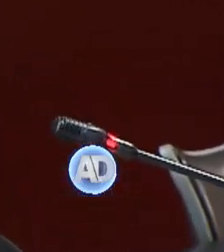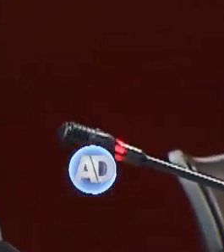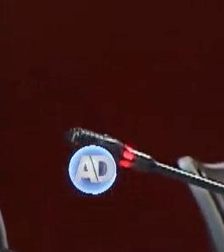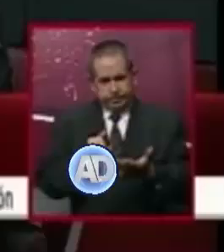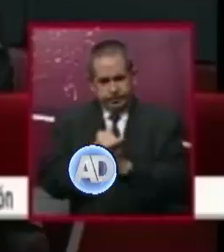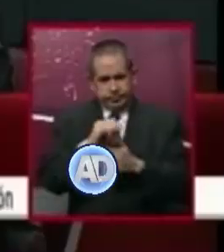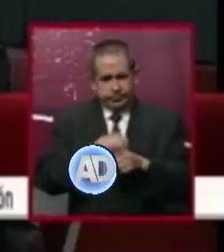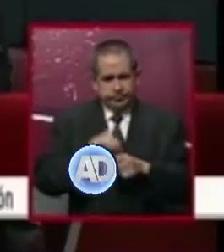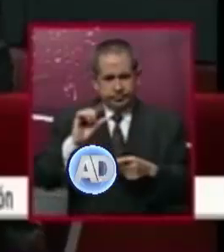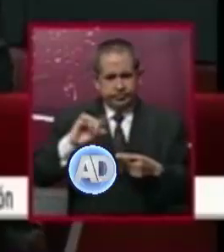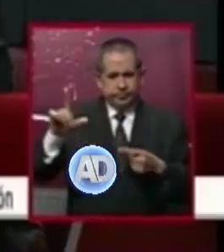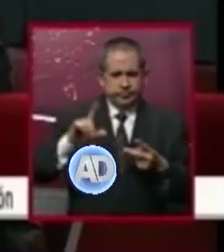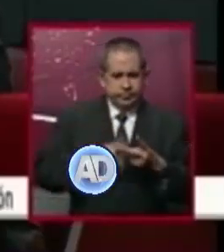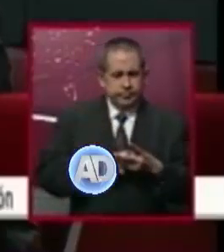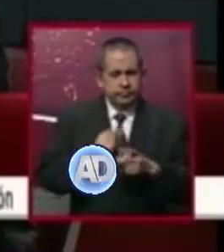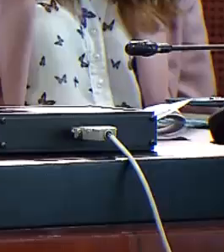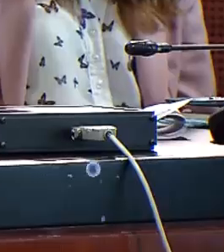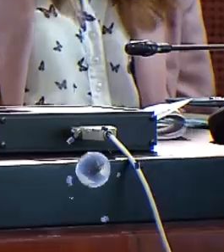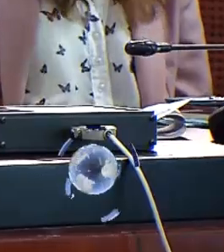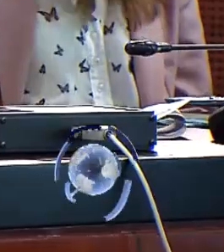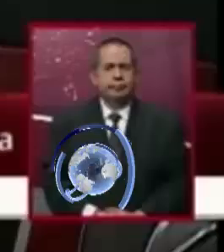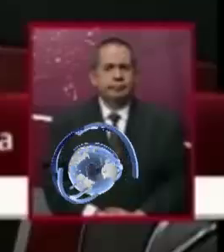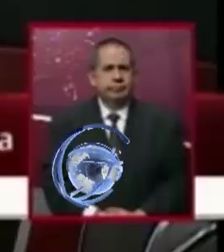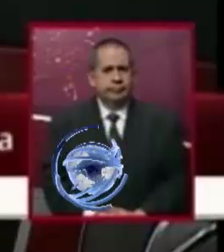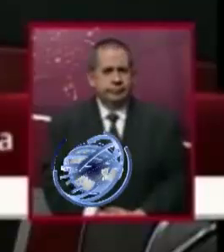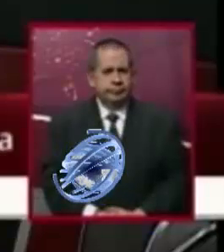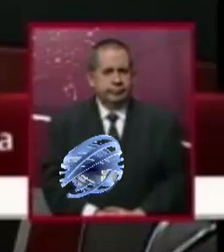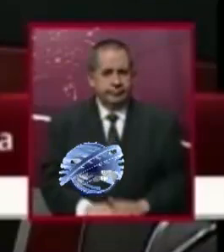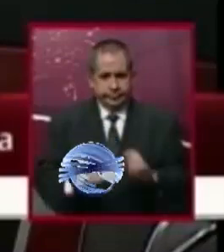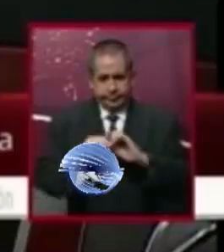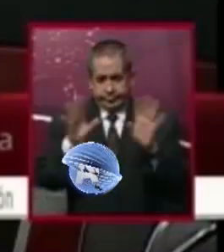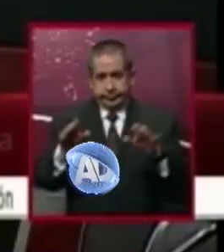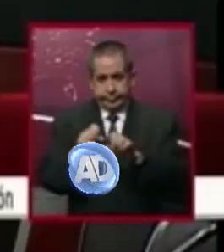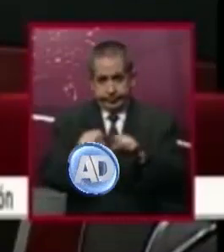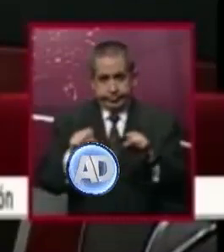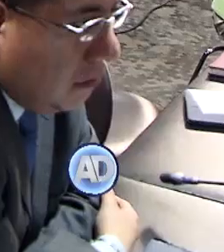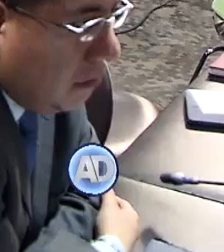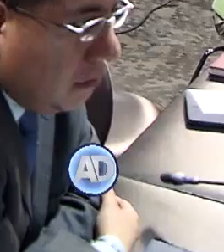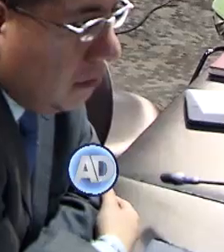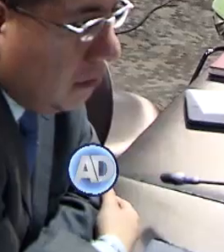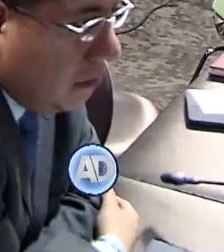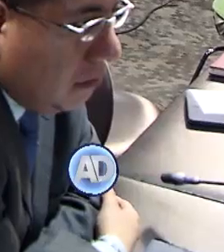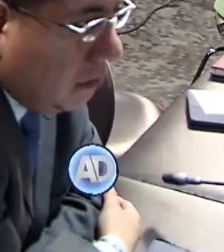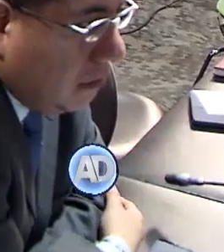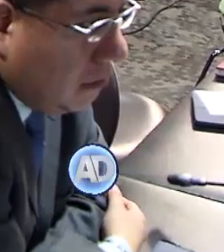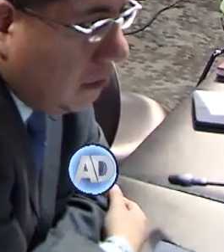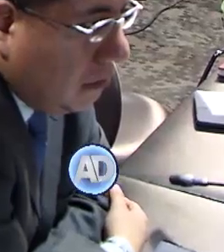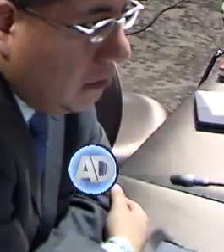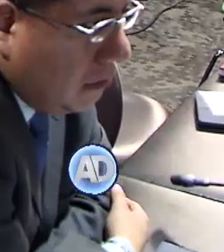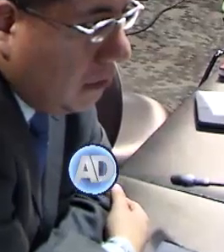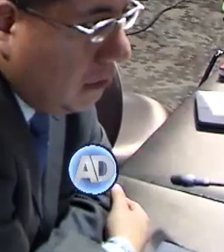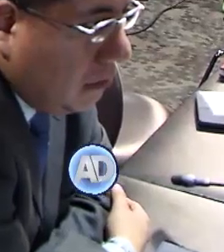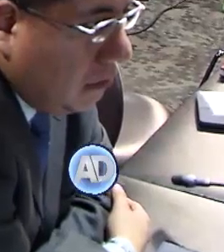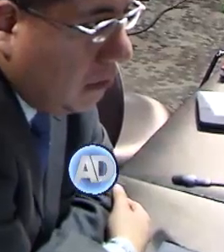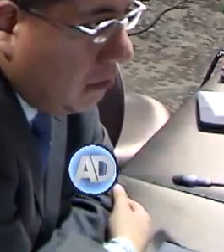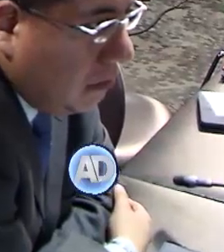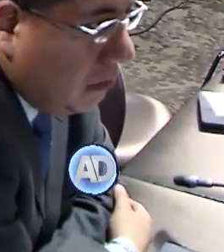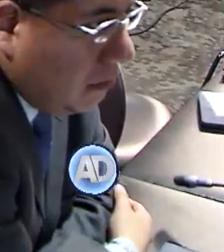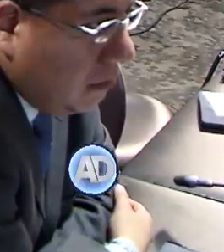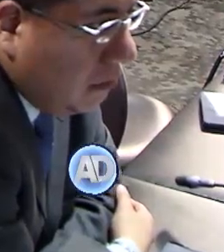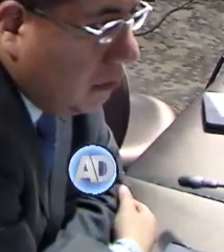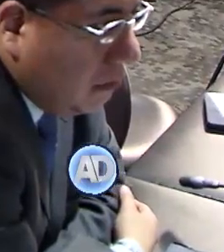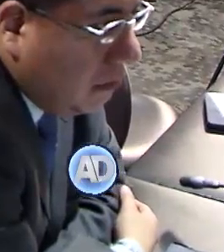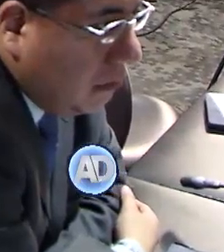del toro huerta ernesto camacho ochoa y rodrigo moreno trujillo por la noche comparecieron las tres aspirantes a formar